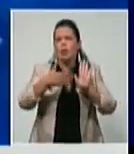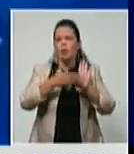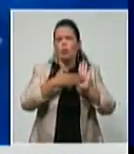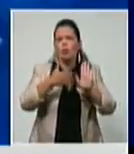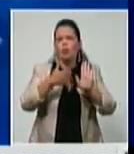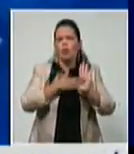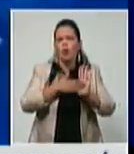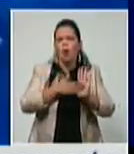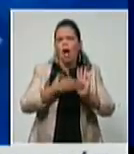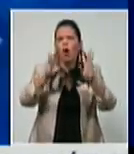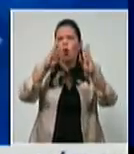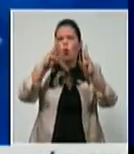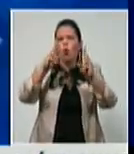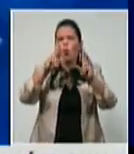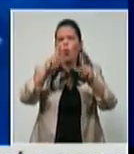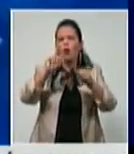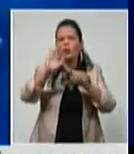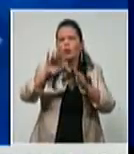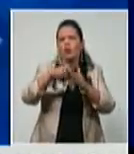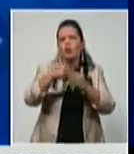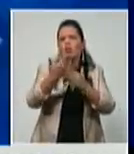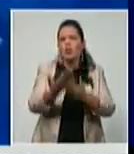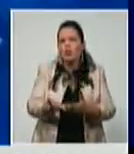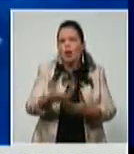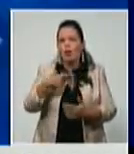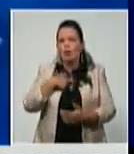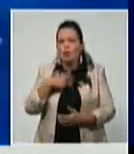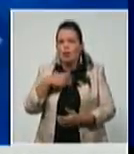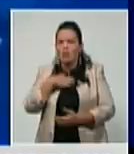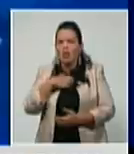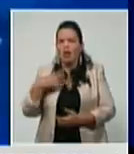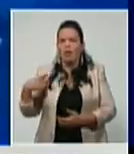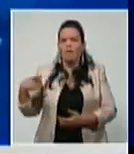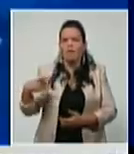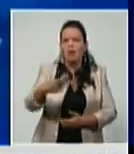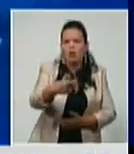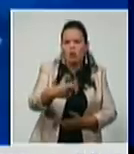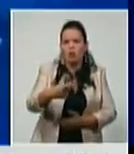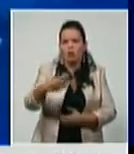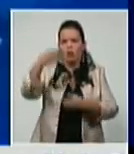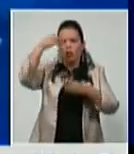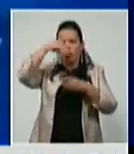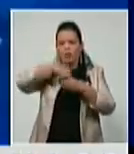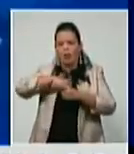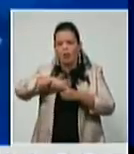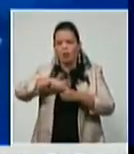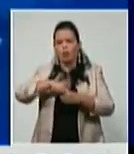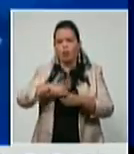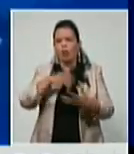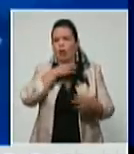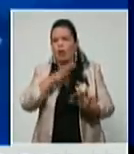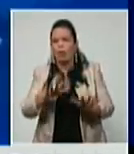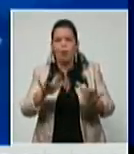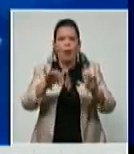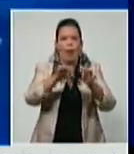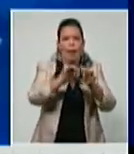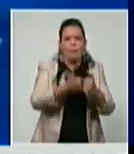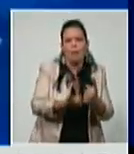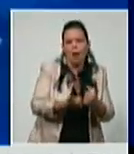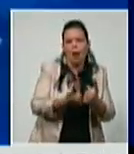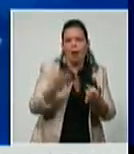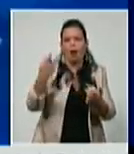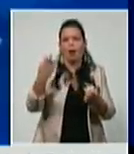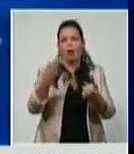el bicharraco y lo subraya. Por ejemplo, el pan que me trae un vecino o los nasobucos que me hicieron,